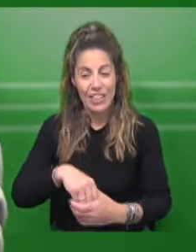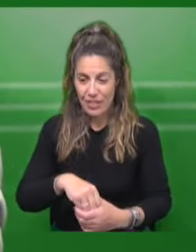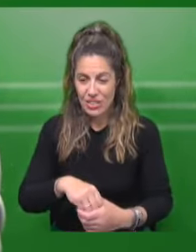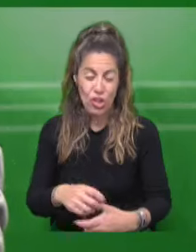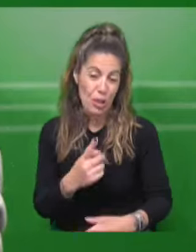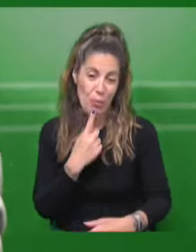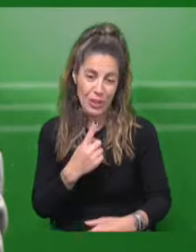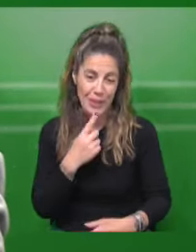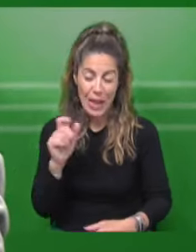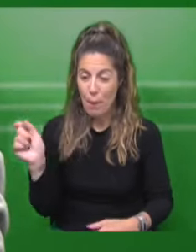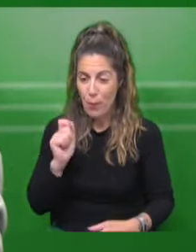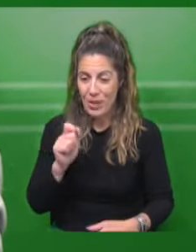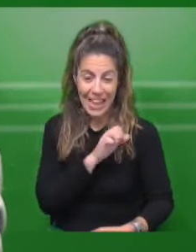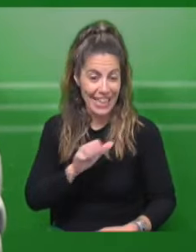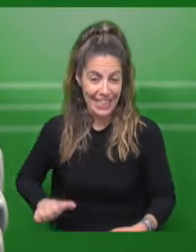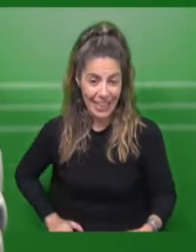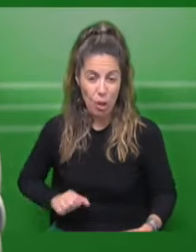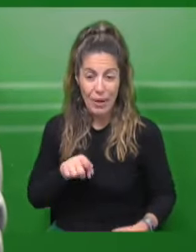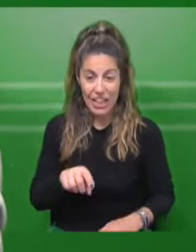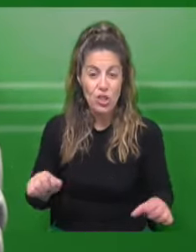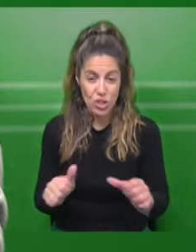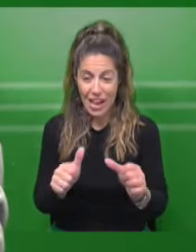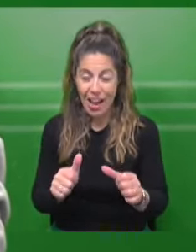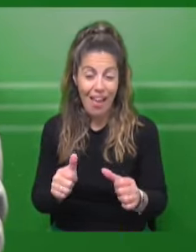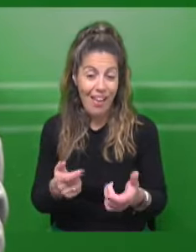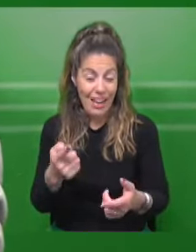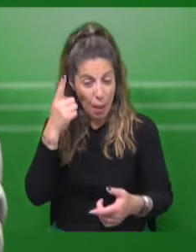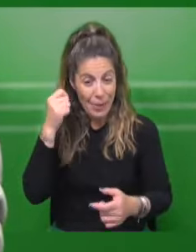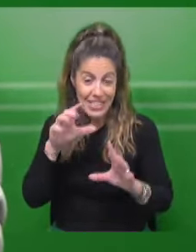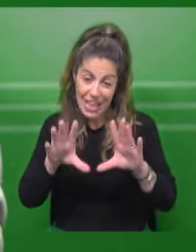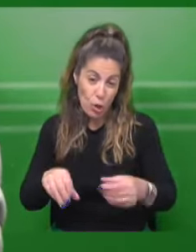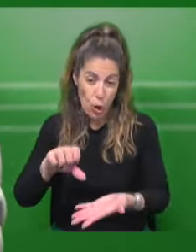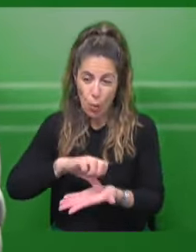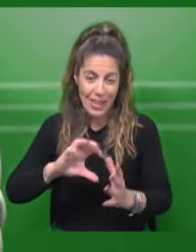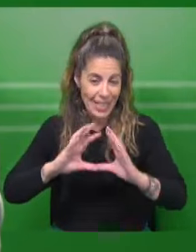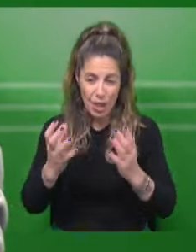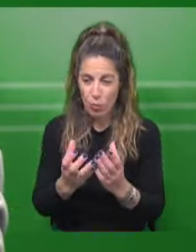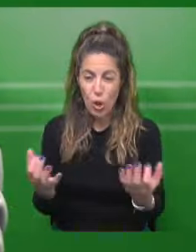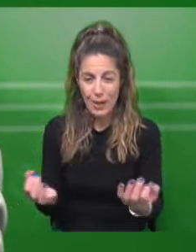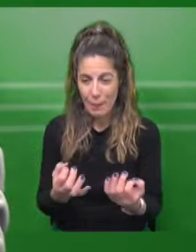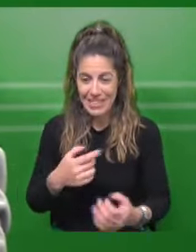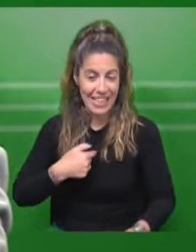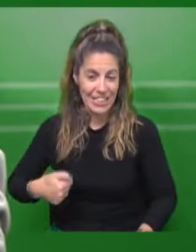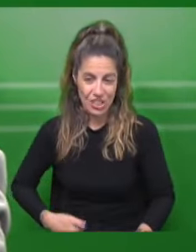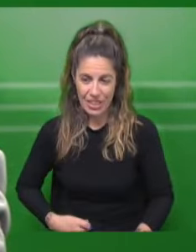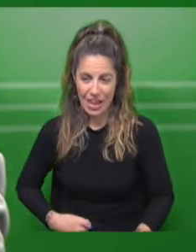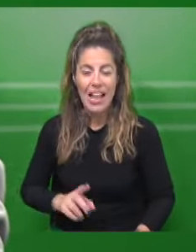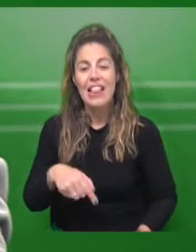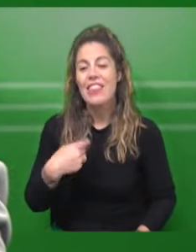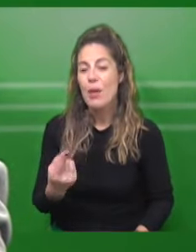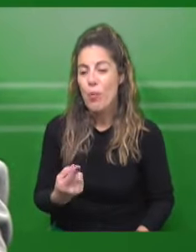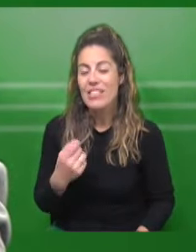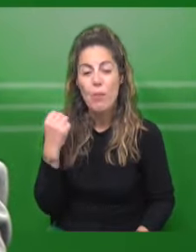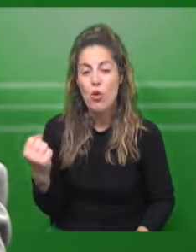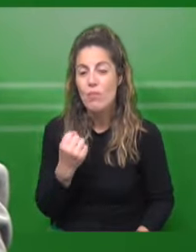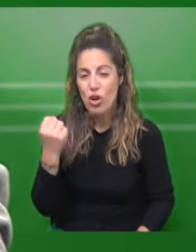políticas públicas del Estado para que eso ocurra en la experiencia de todos los países del mundo y particularmente de China luego es muy